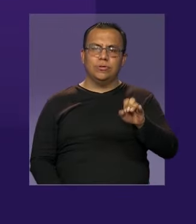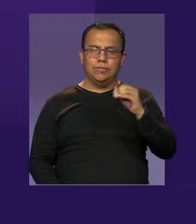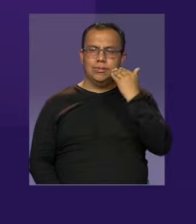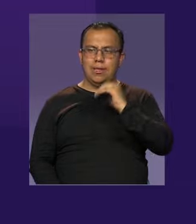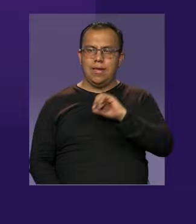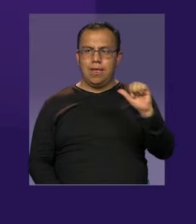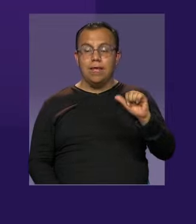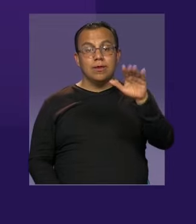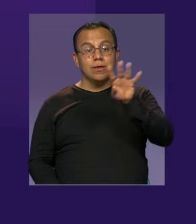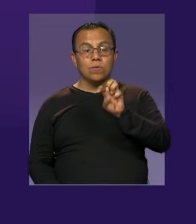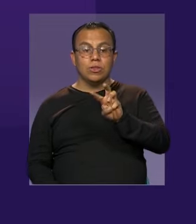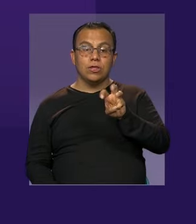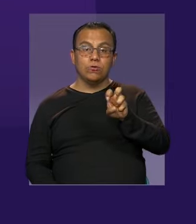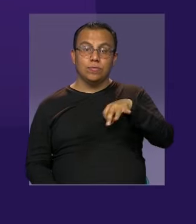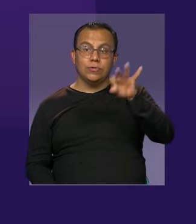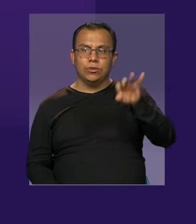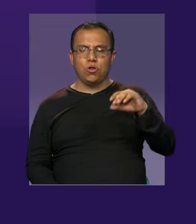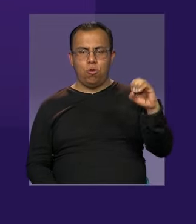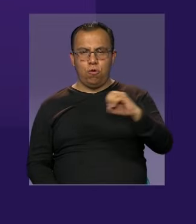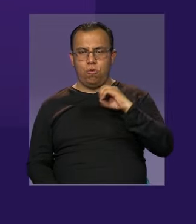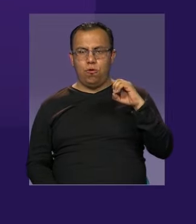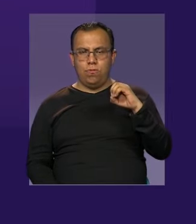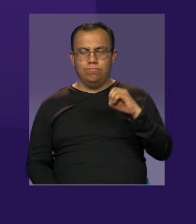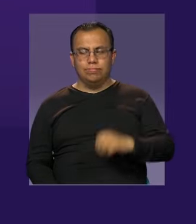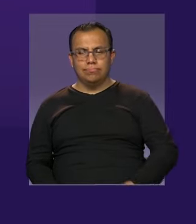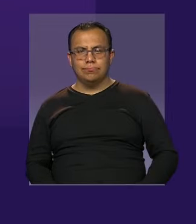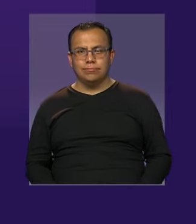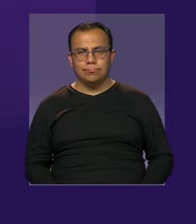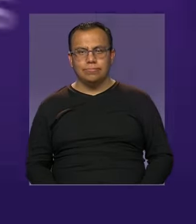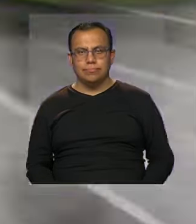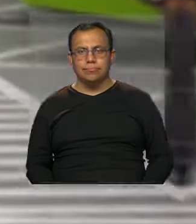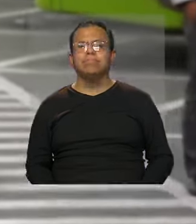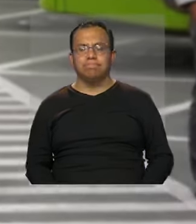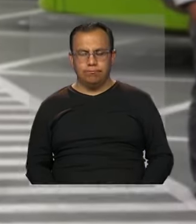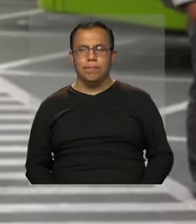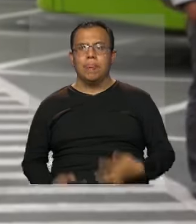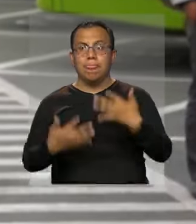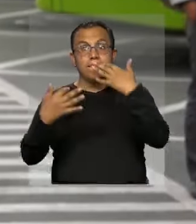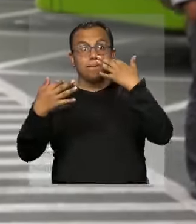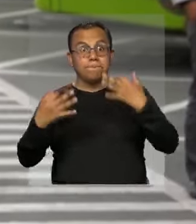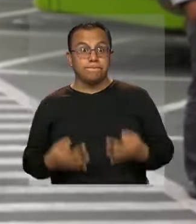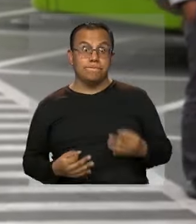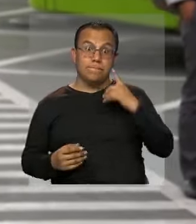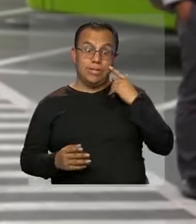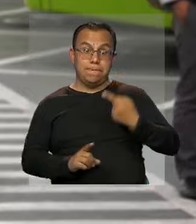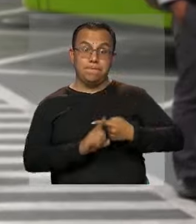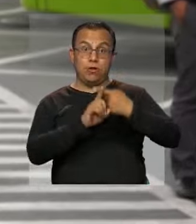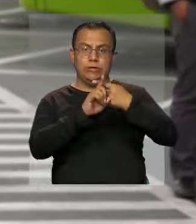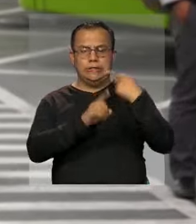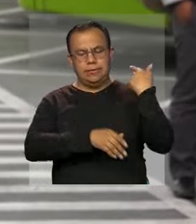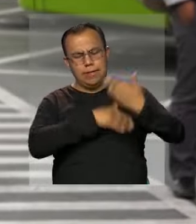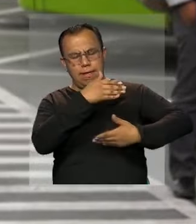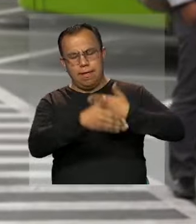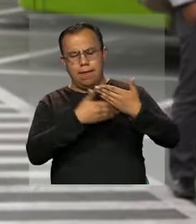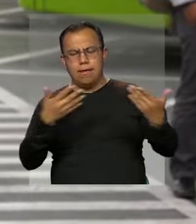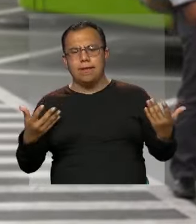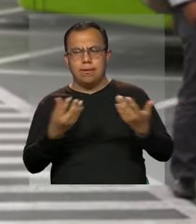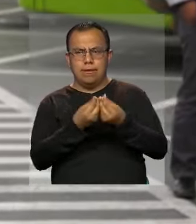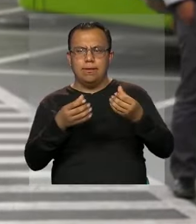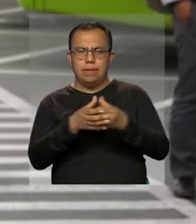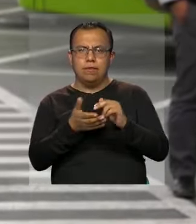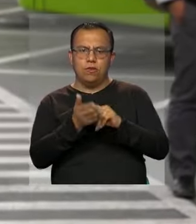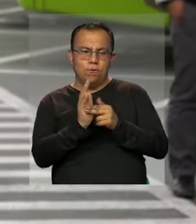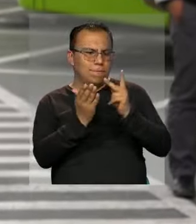son mujeres y el 48% son hombres. Realmente son resultados muy positivos, empezando porque es todo